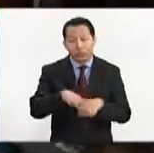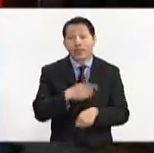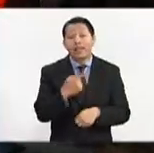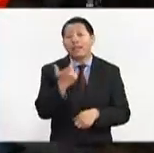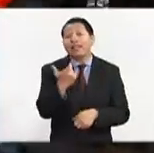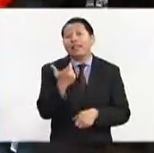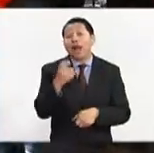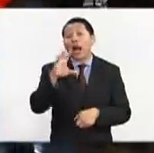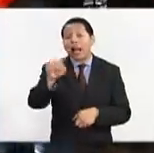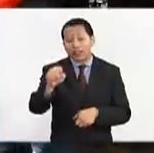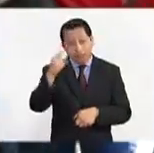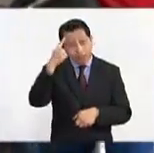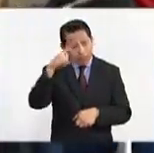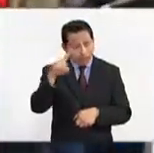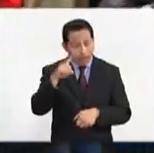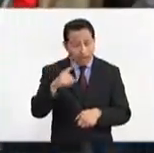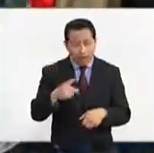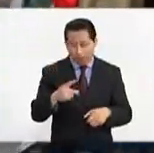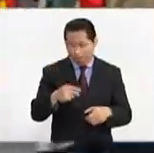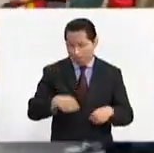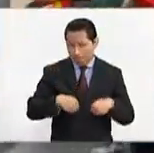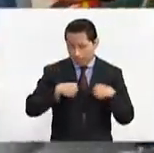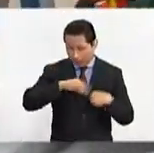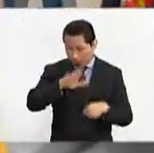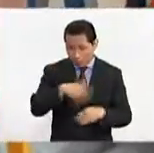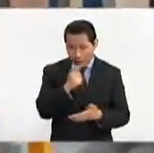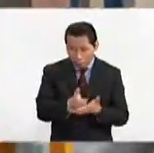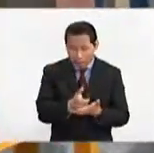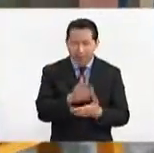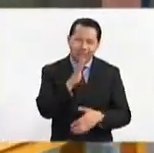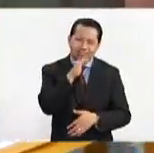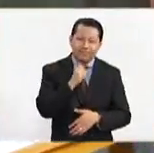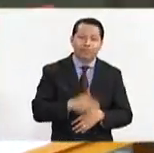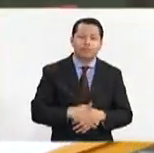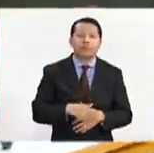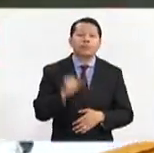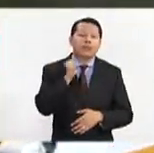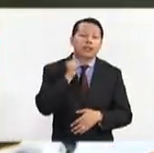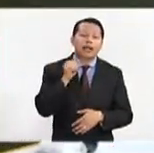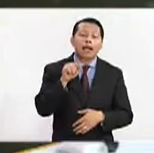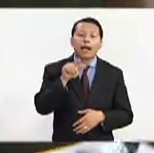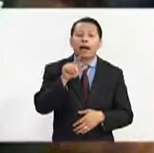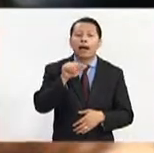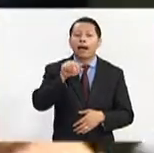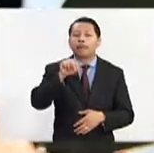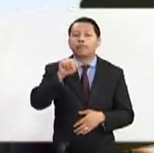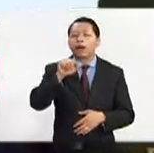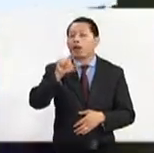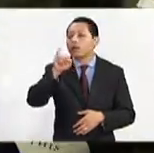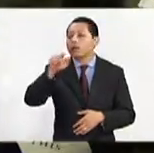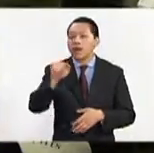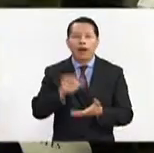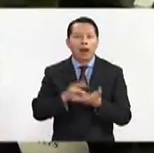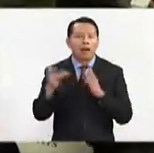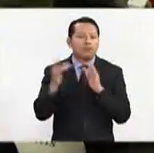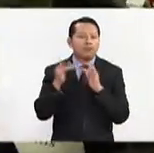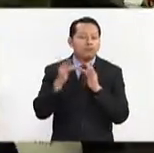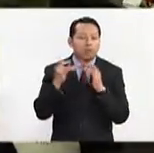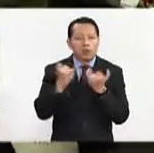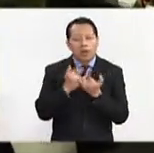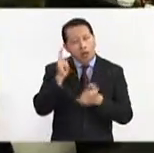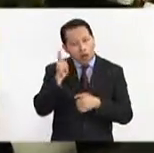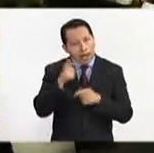para pagar una sola vida. Senadora Ana Lilia Herrera, muchísimas gracias por estar con nosotros. Por supuesto que seguiremos este proceso que consideramos